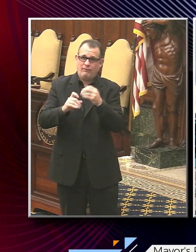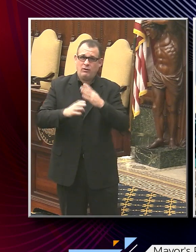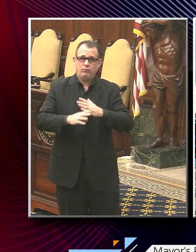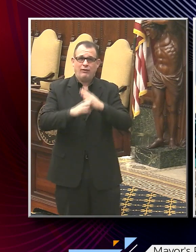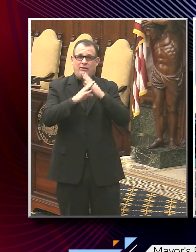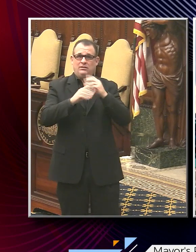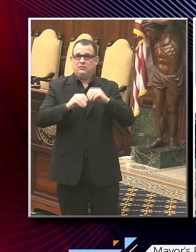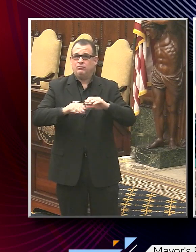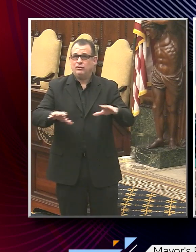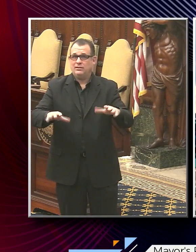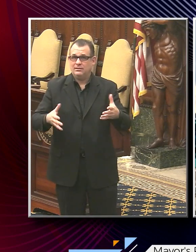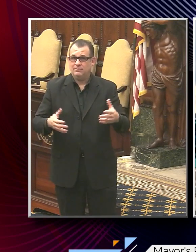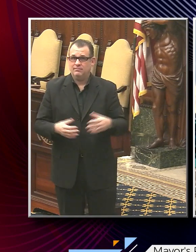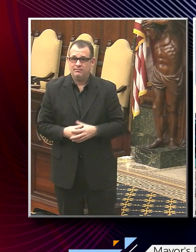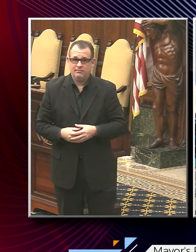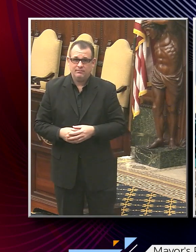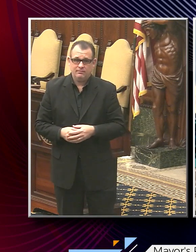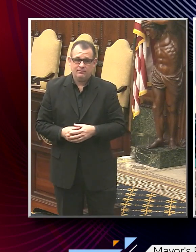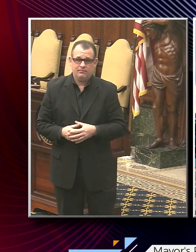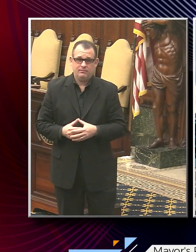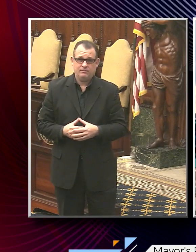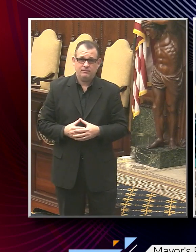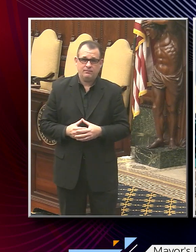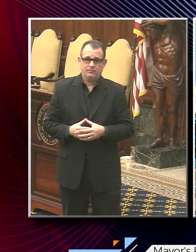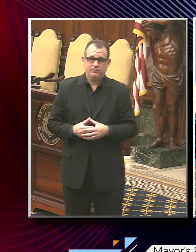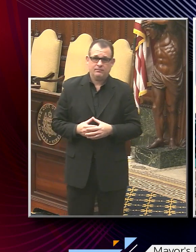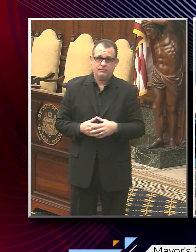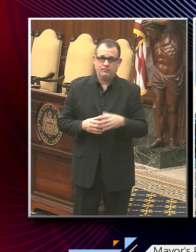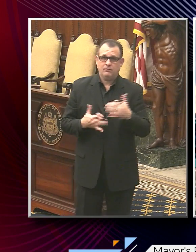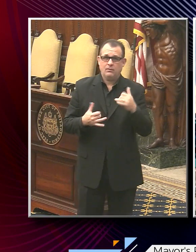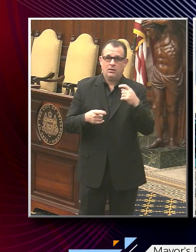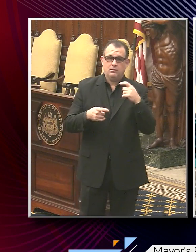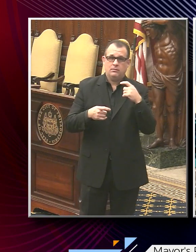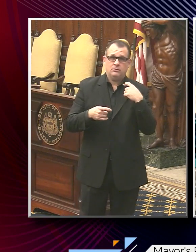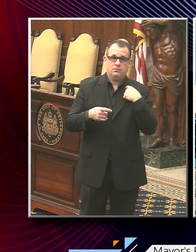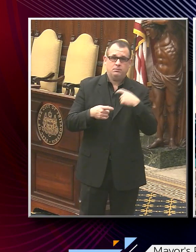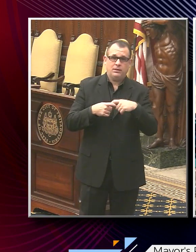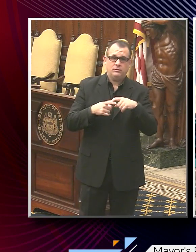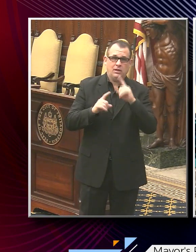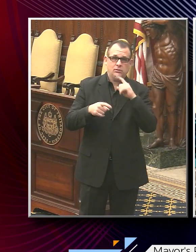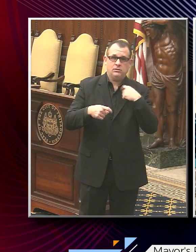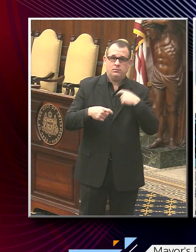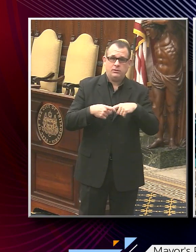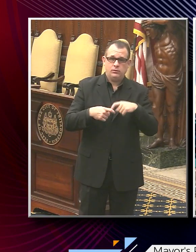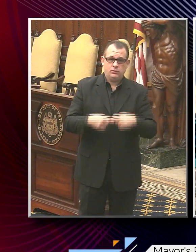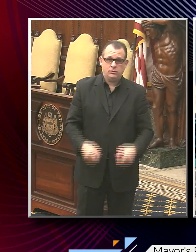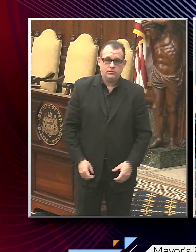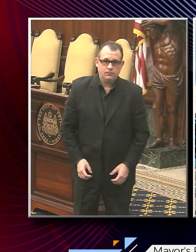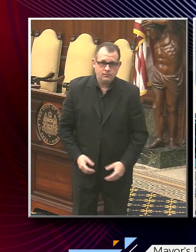Nosotros tenemos esta información disponible en nuestro sitio web, Perla, y está disponible en tanto